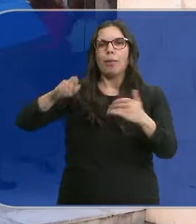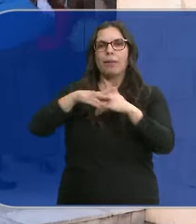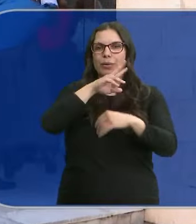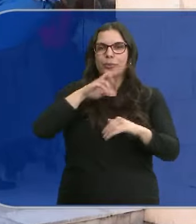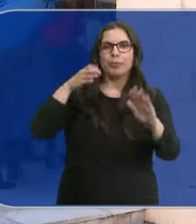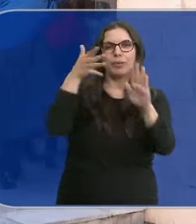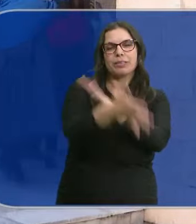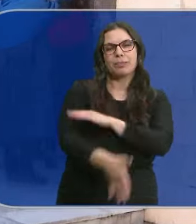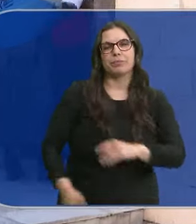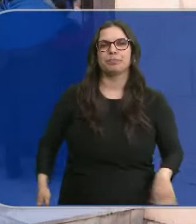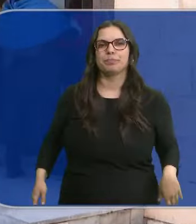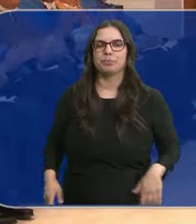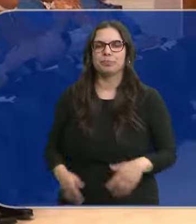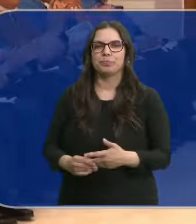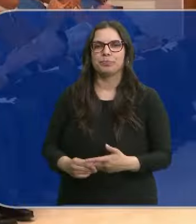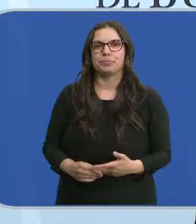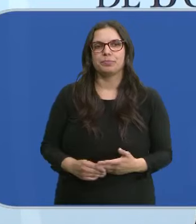tiempo.